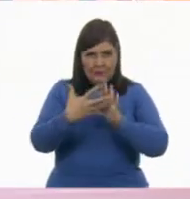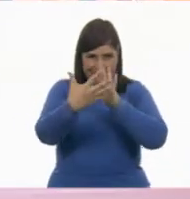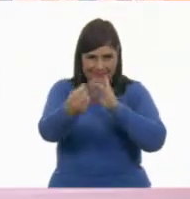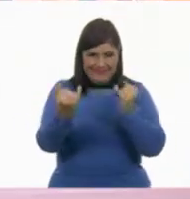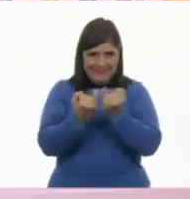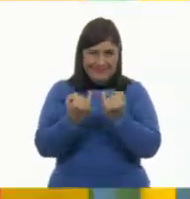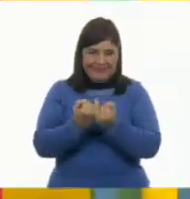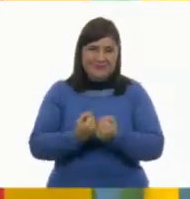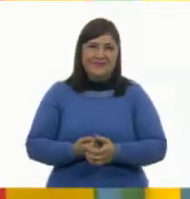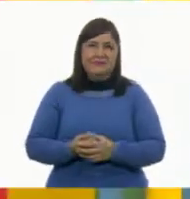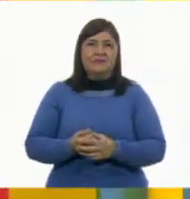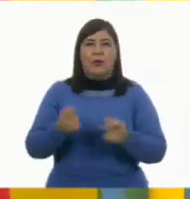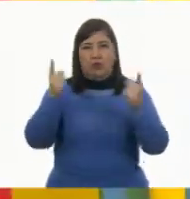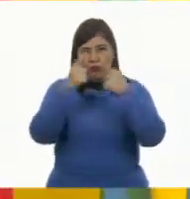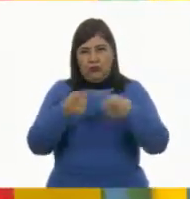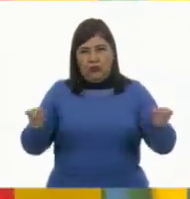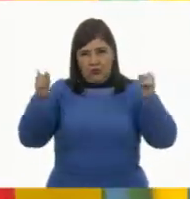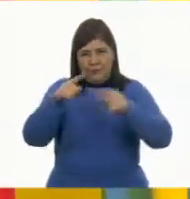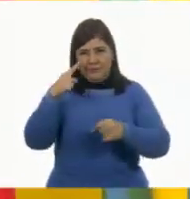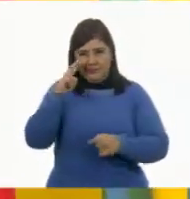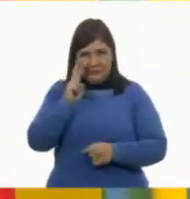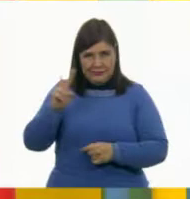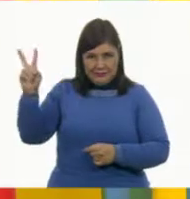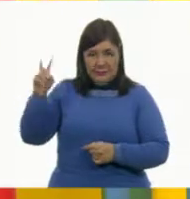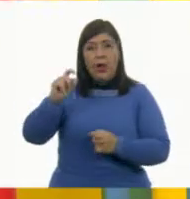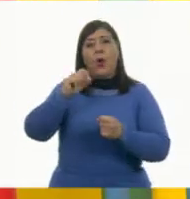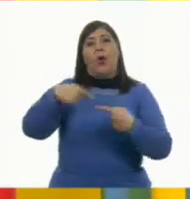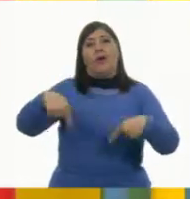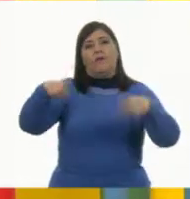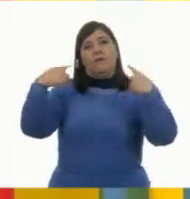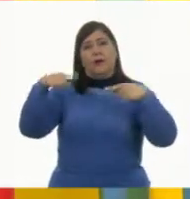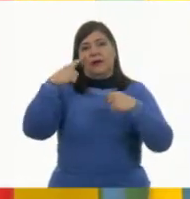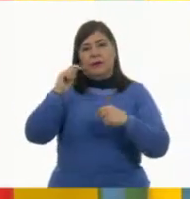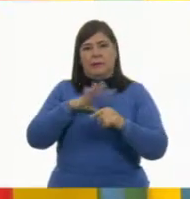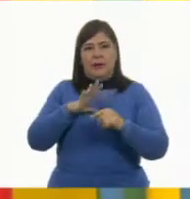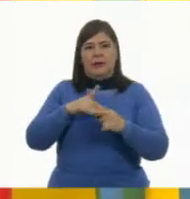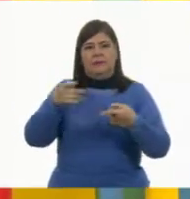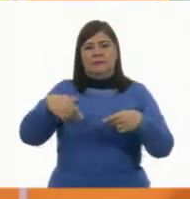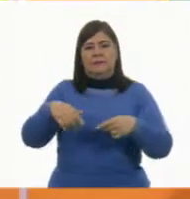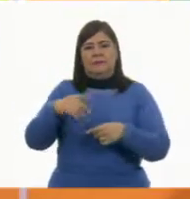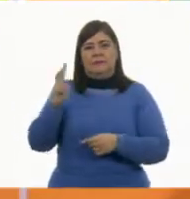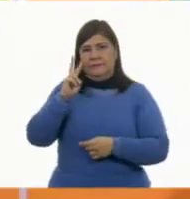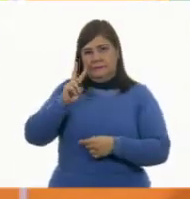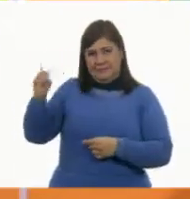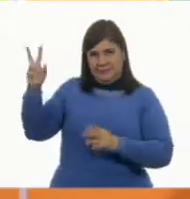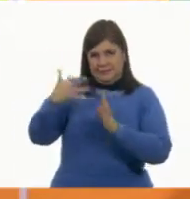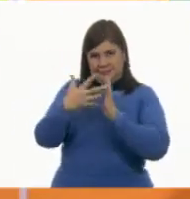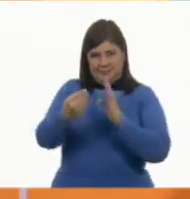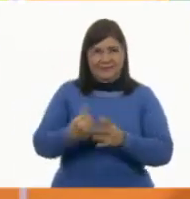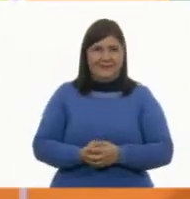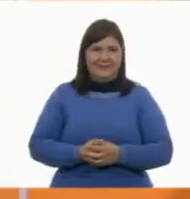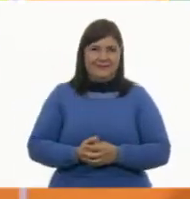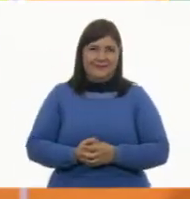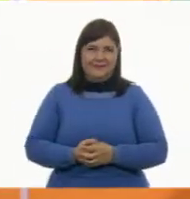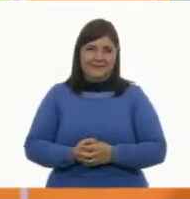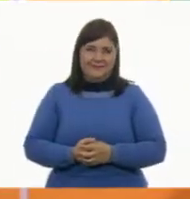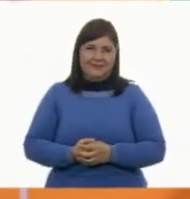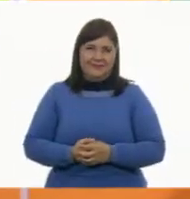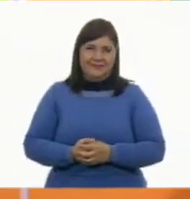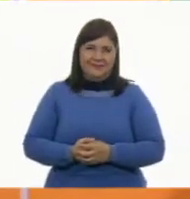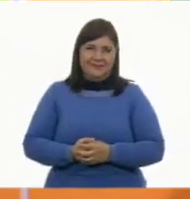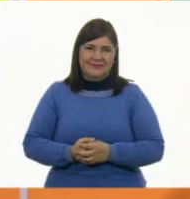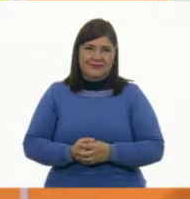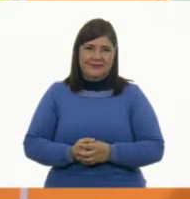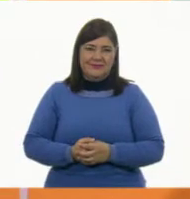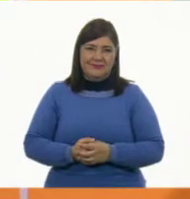círculo, círculo, círculo. Y ahora círculo hacia afuera, círculo. Círculo, círculo,